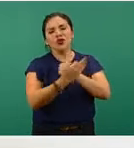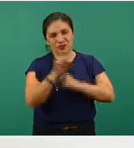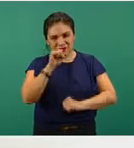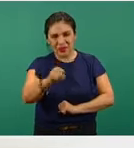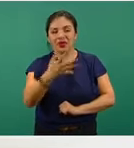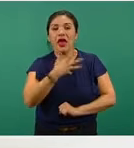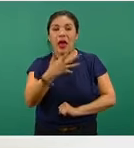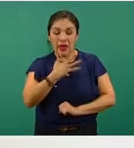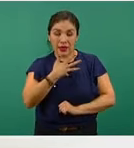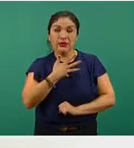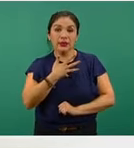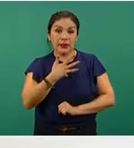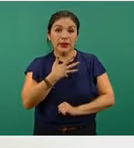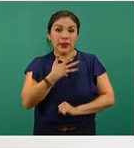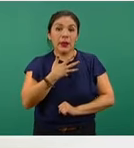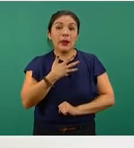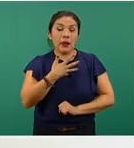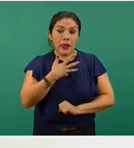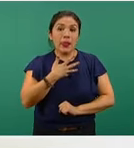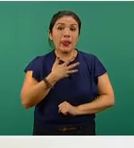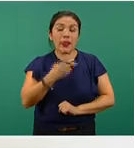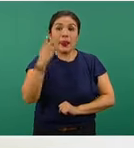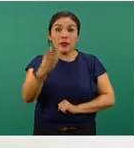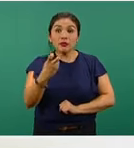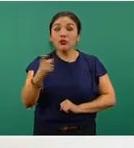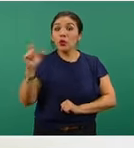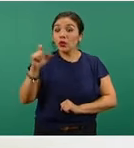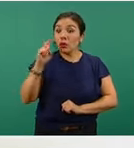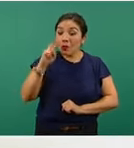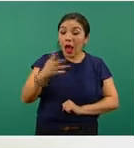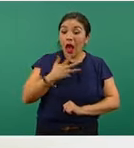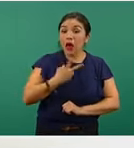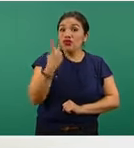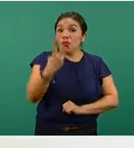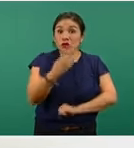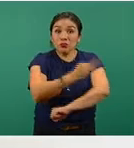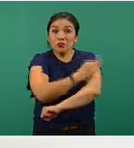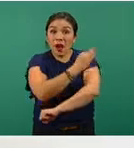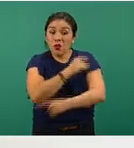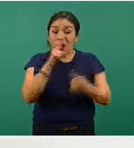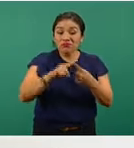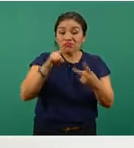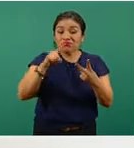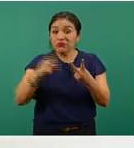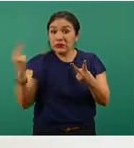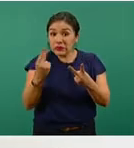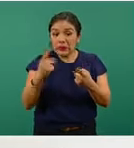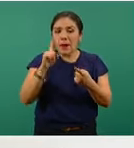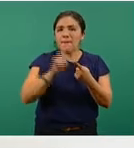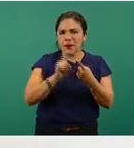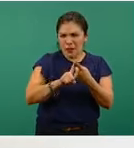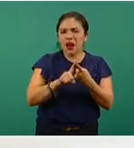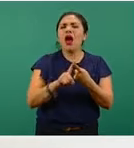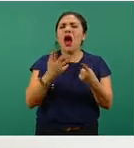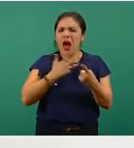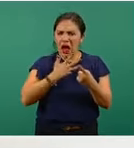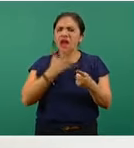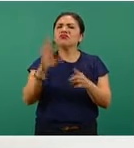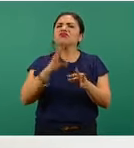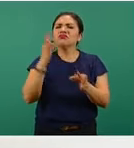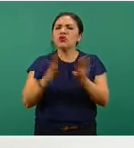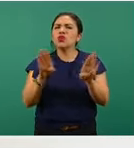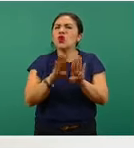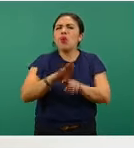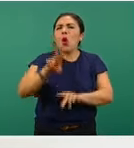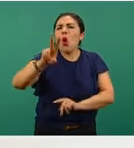protección. Los esquemas de 2 dosis implican que en la primera dosis se logra prácticamente